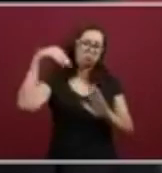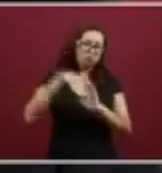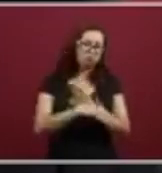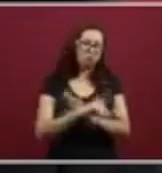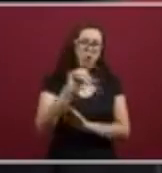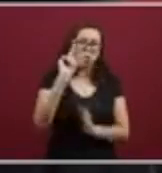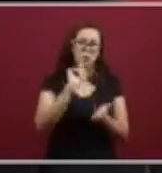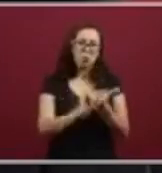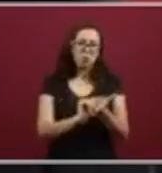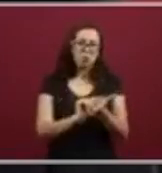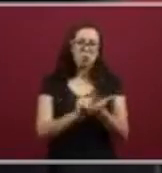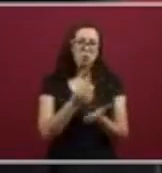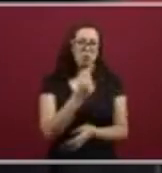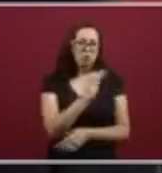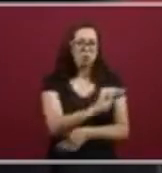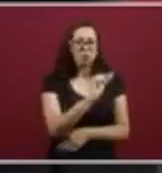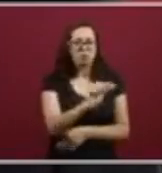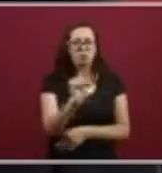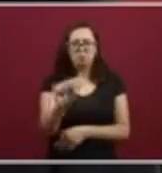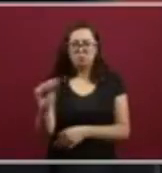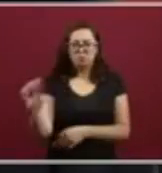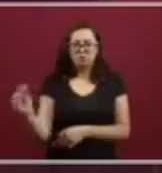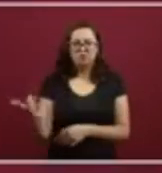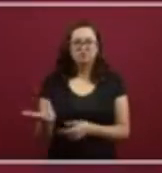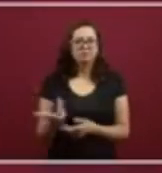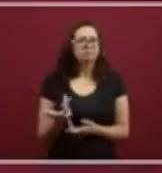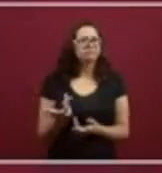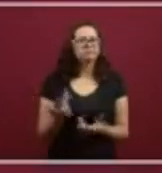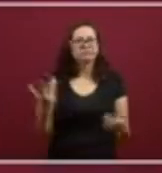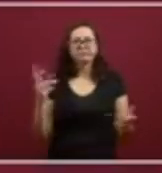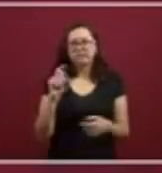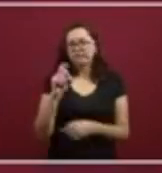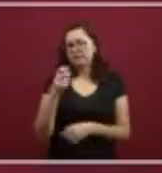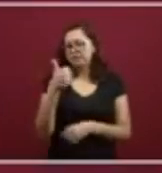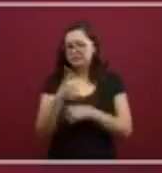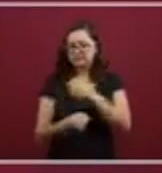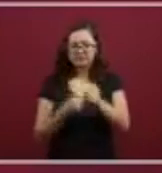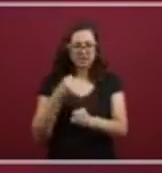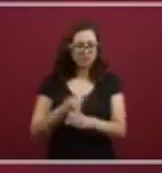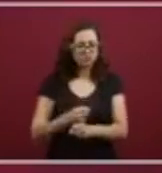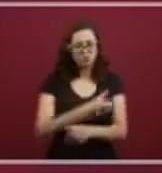El salario mínimo perdió en 36 años